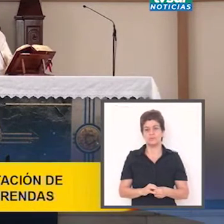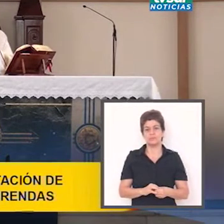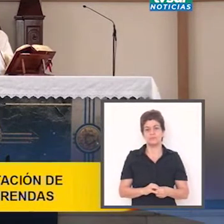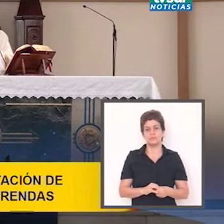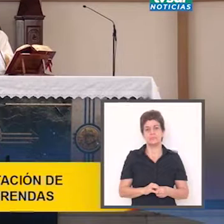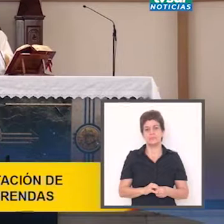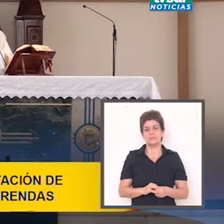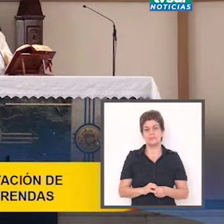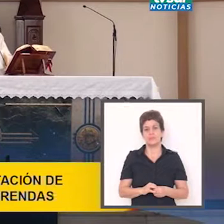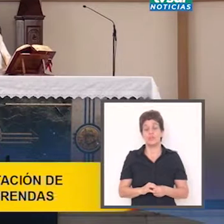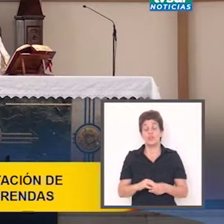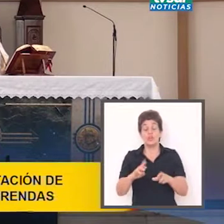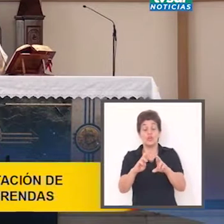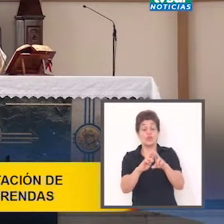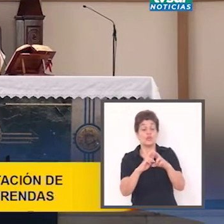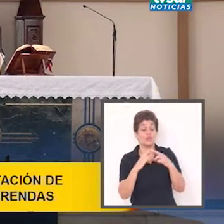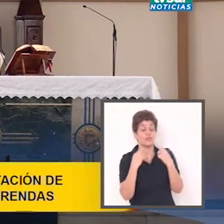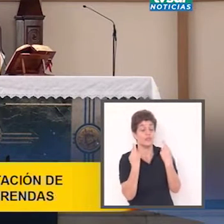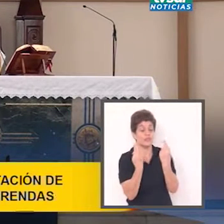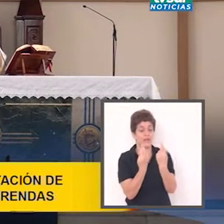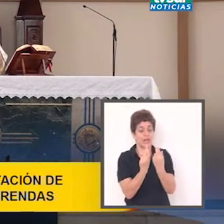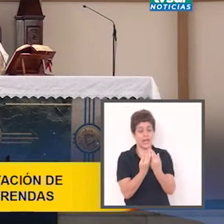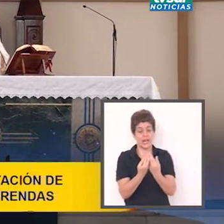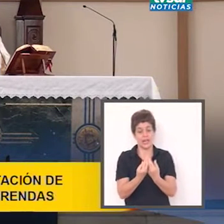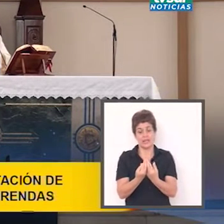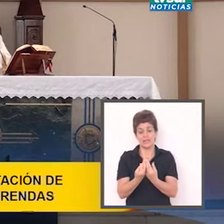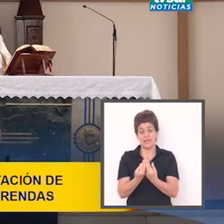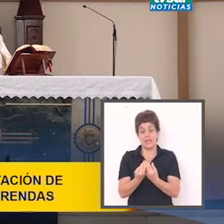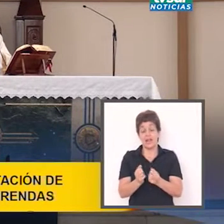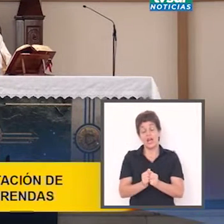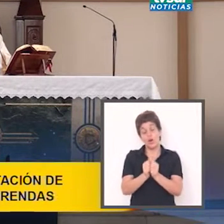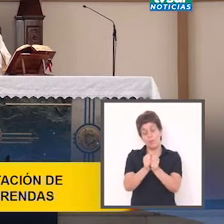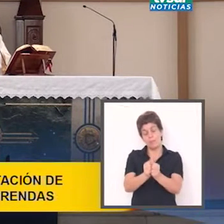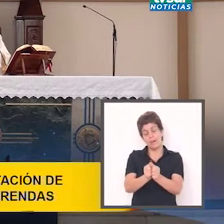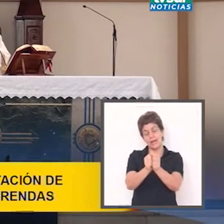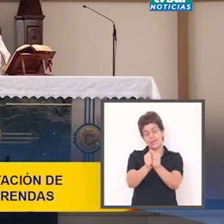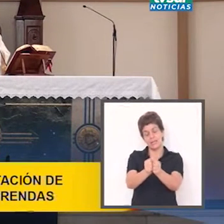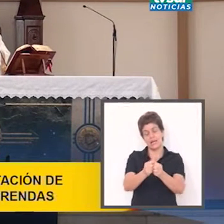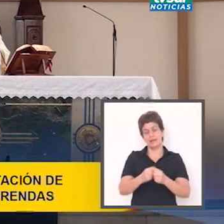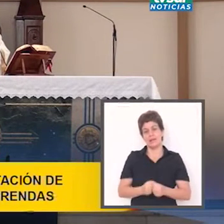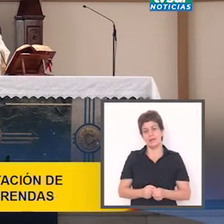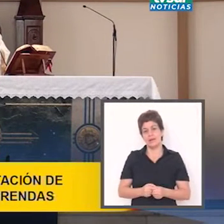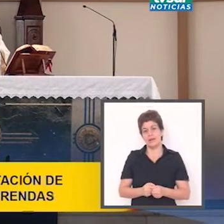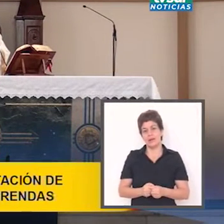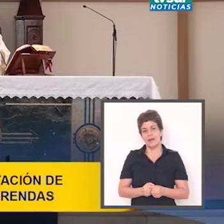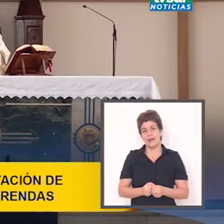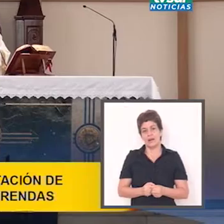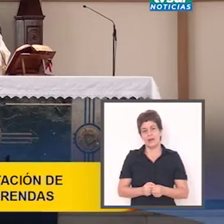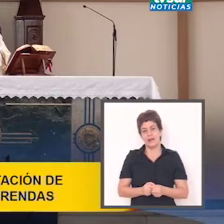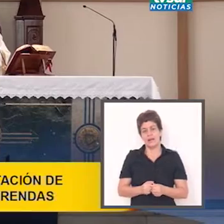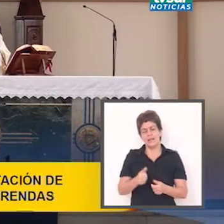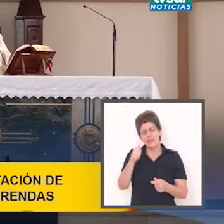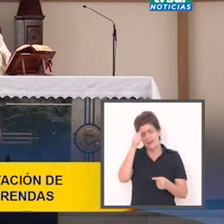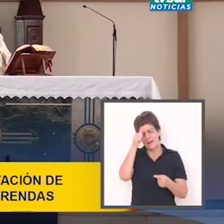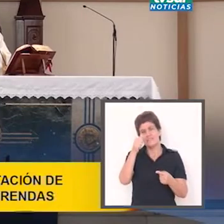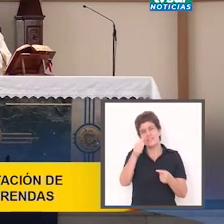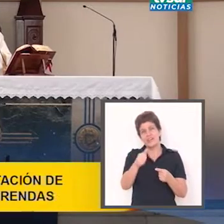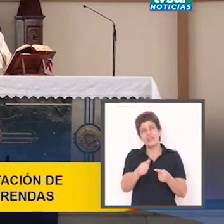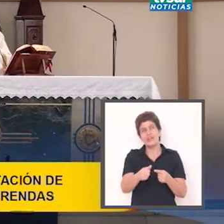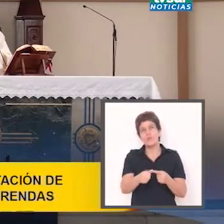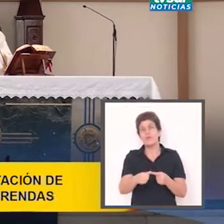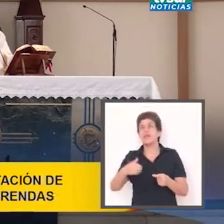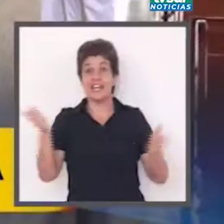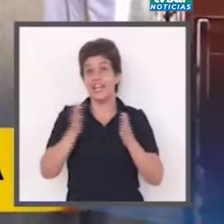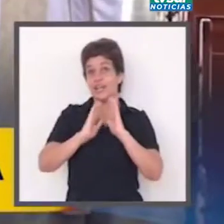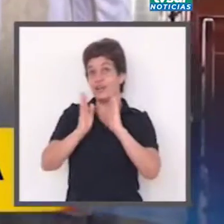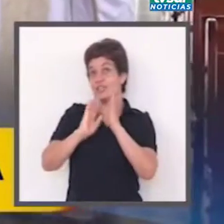unidad. Nos reúne la presencia y el recuerdo del